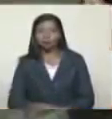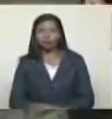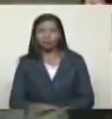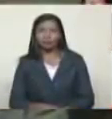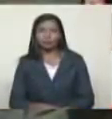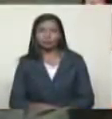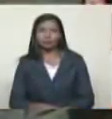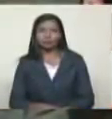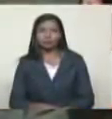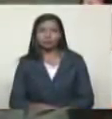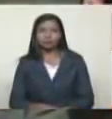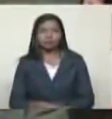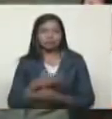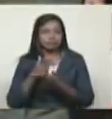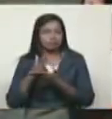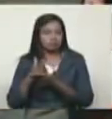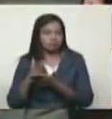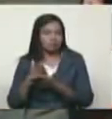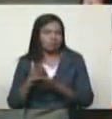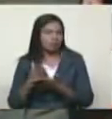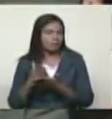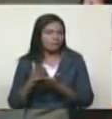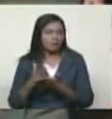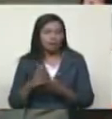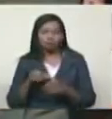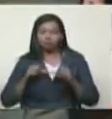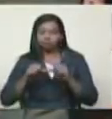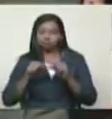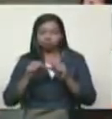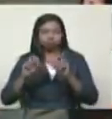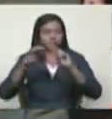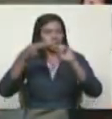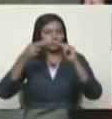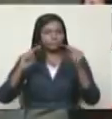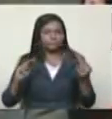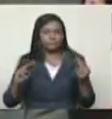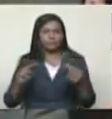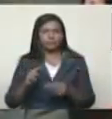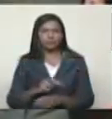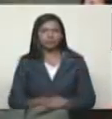en cualquier circunstancia, siga en paz.